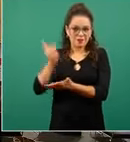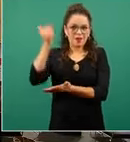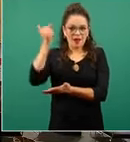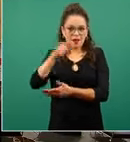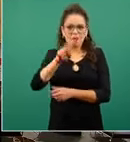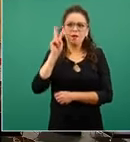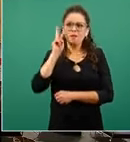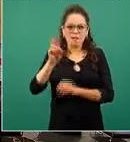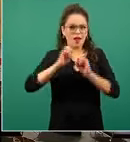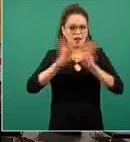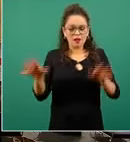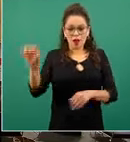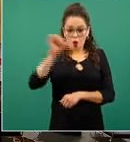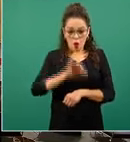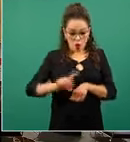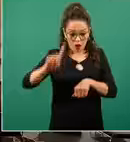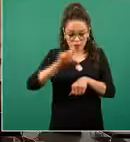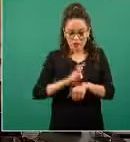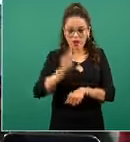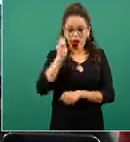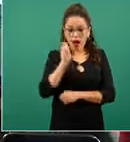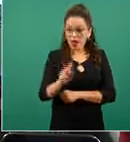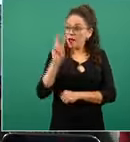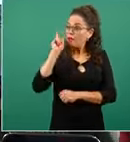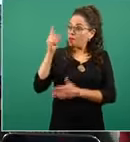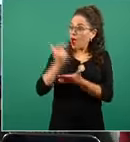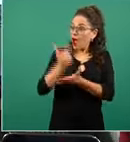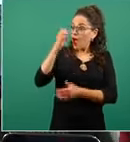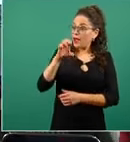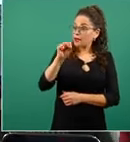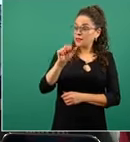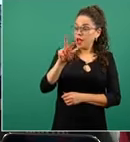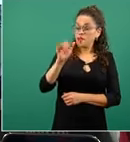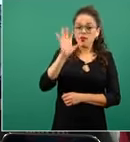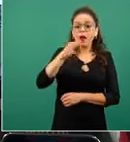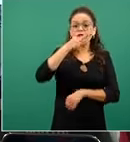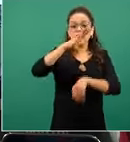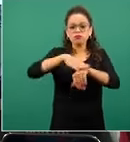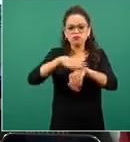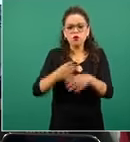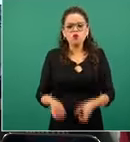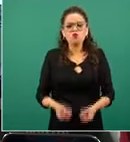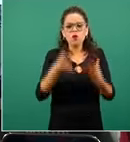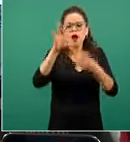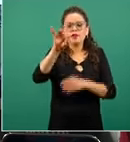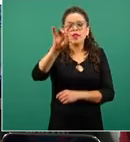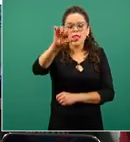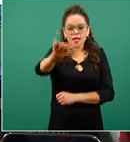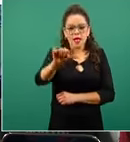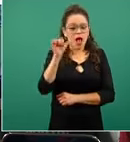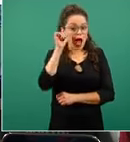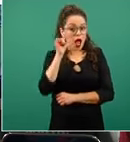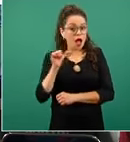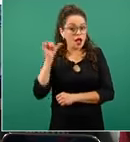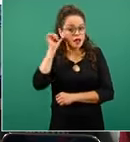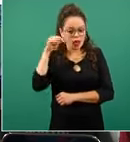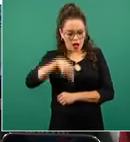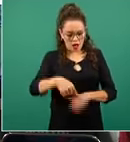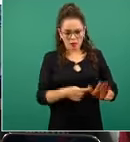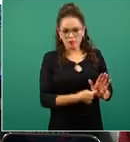hoy tenemos para efecto de los ESAVIS graves registrados 36, cuando el día de ayer habíamos